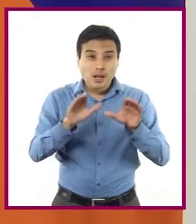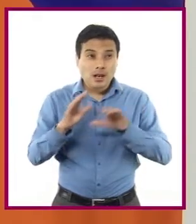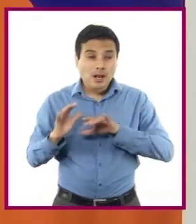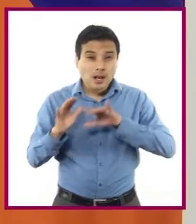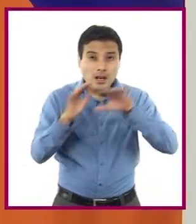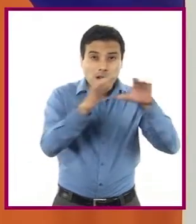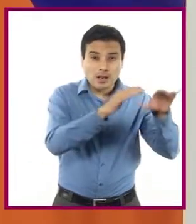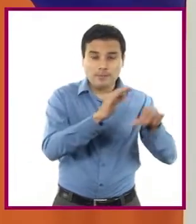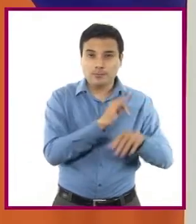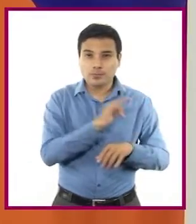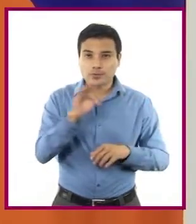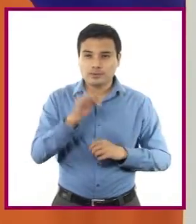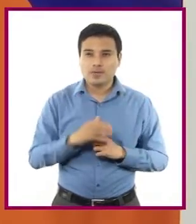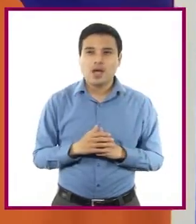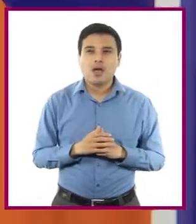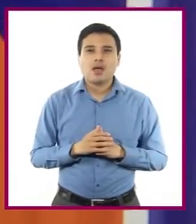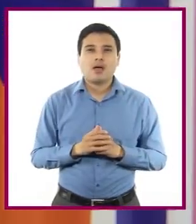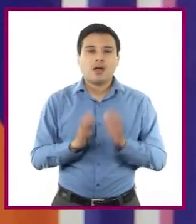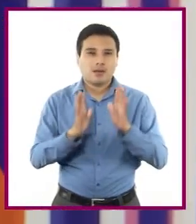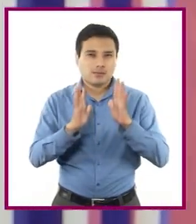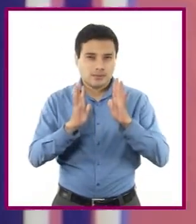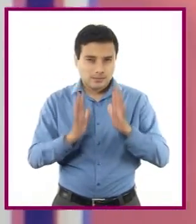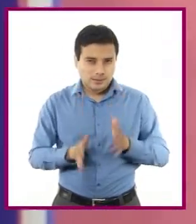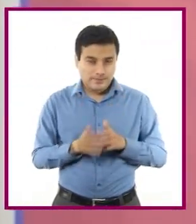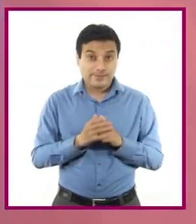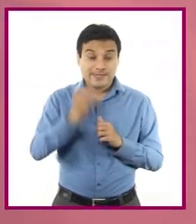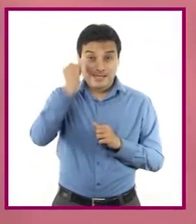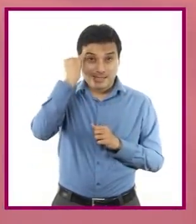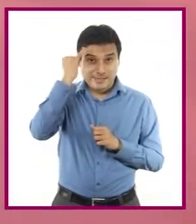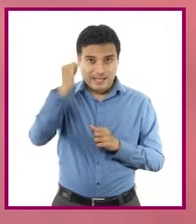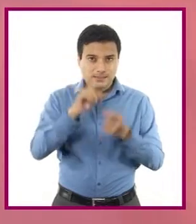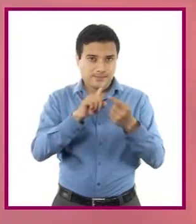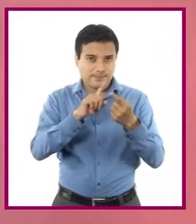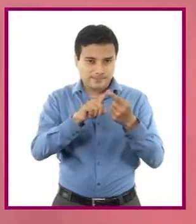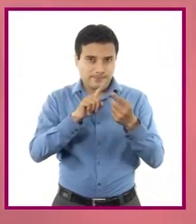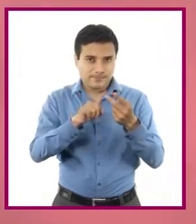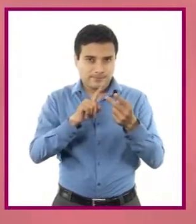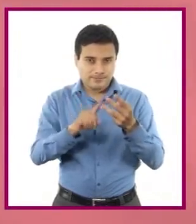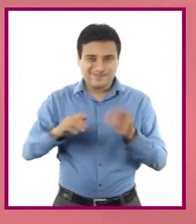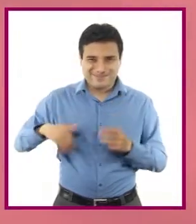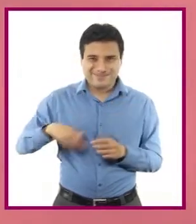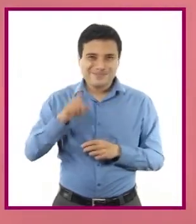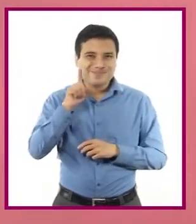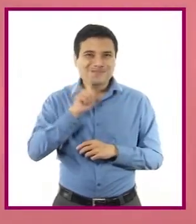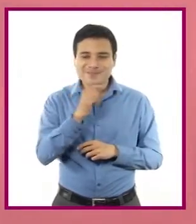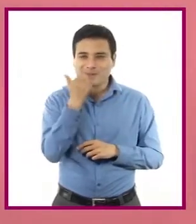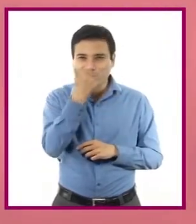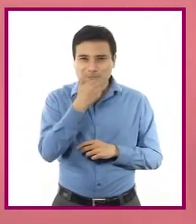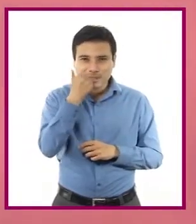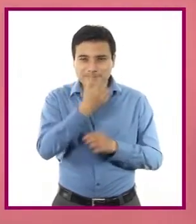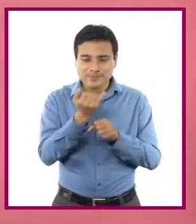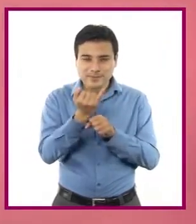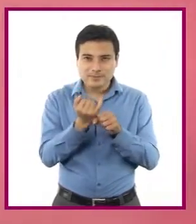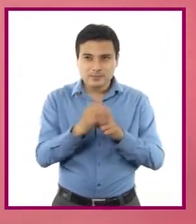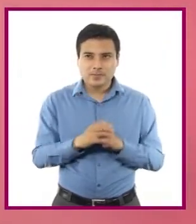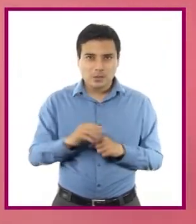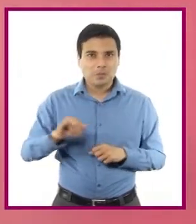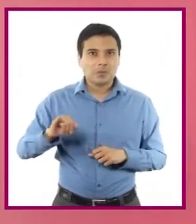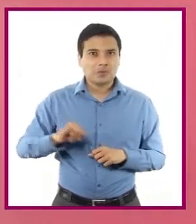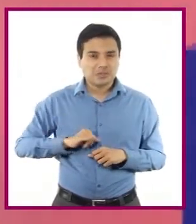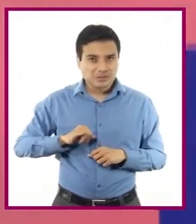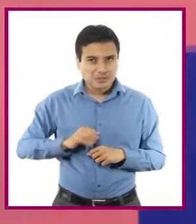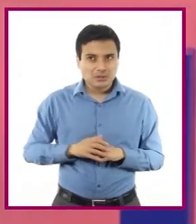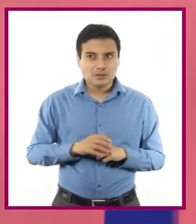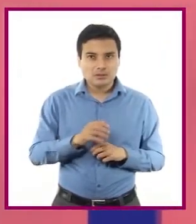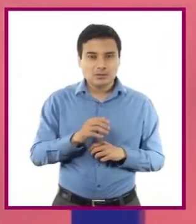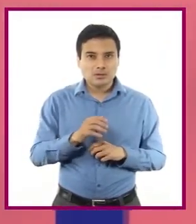Entonces, estas serían tres ideas centrales que la alumna rescata sobre la migración. Me llamó la atención que viajan hasta